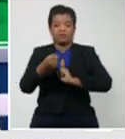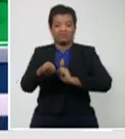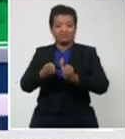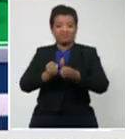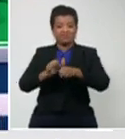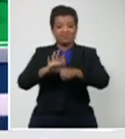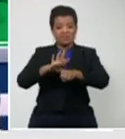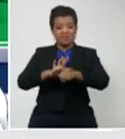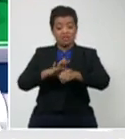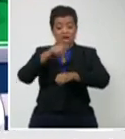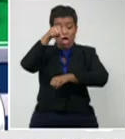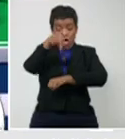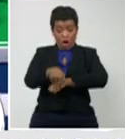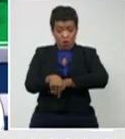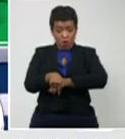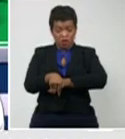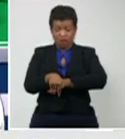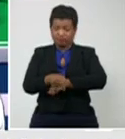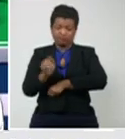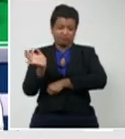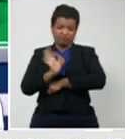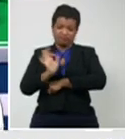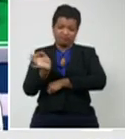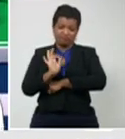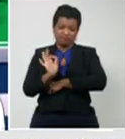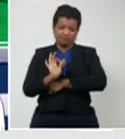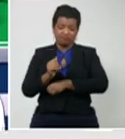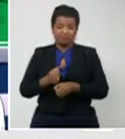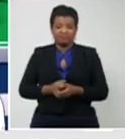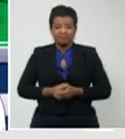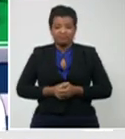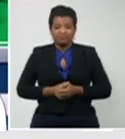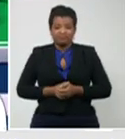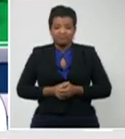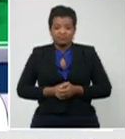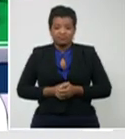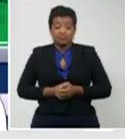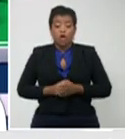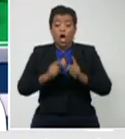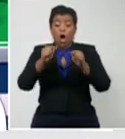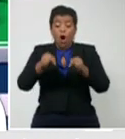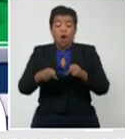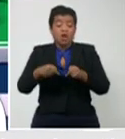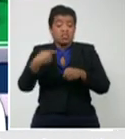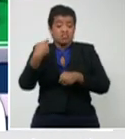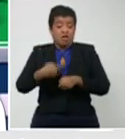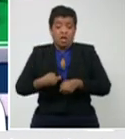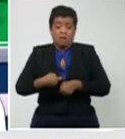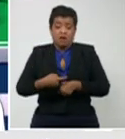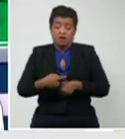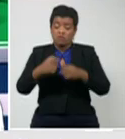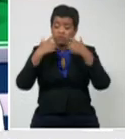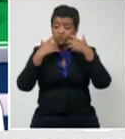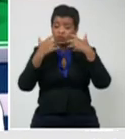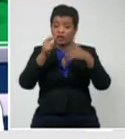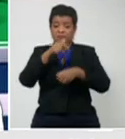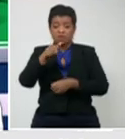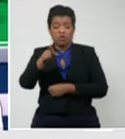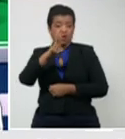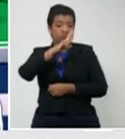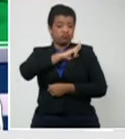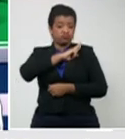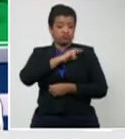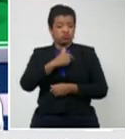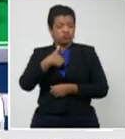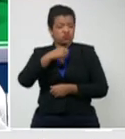Hoy tenemos a la mano nuestro comportamiento. Y yo quería, Gisela y el resto de los compañeros, si me lo